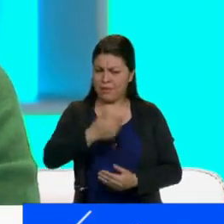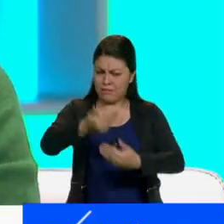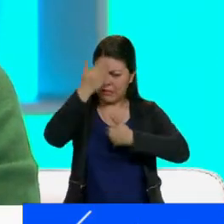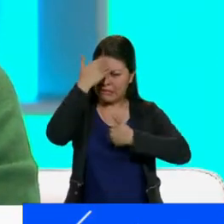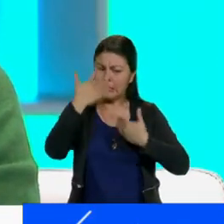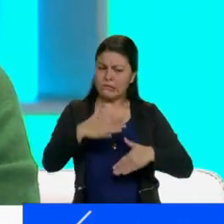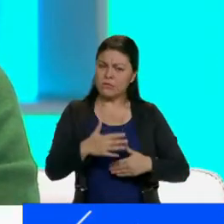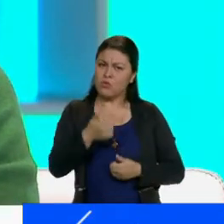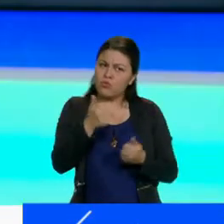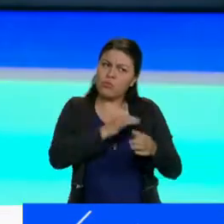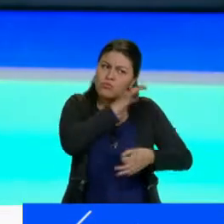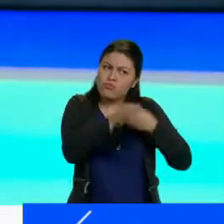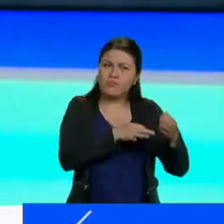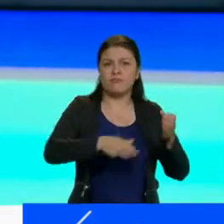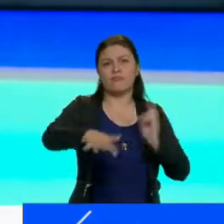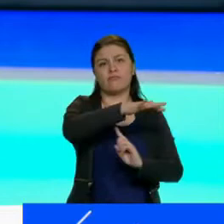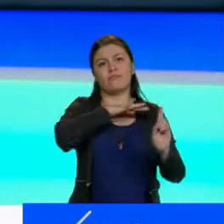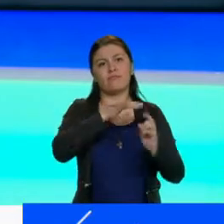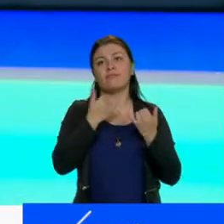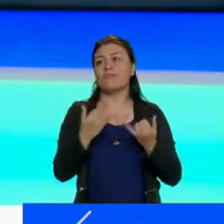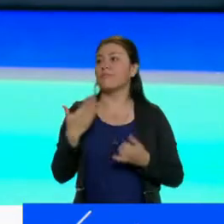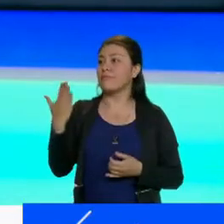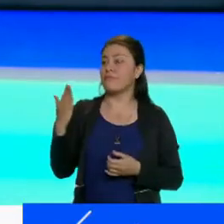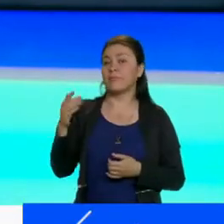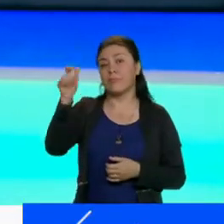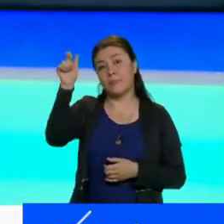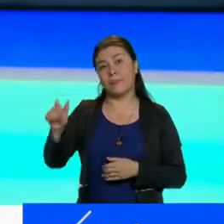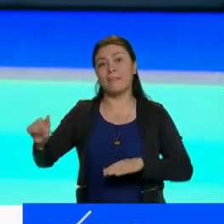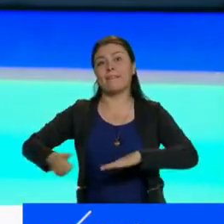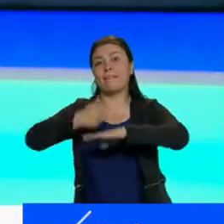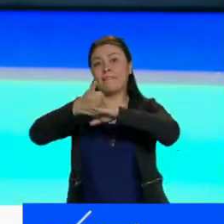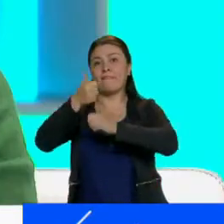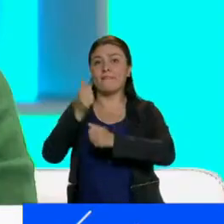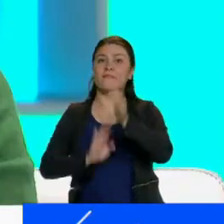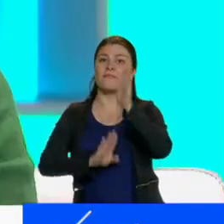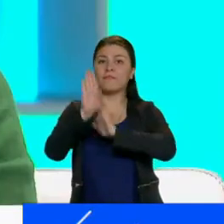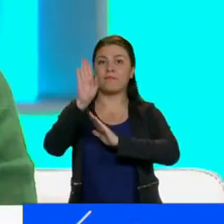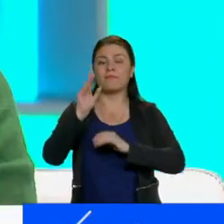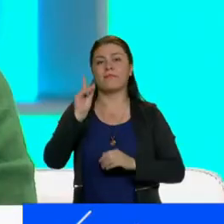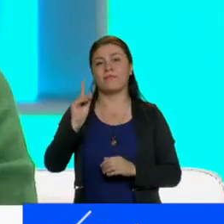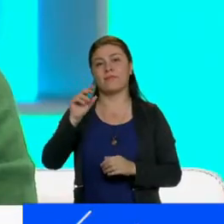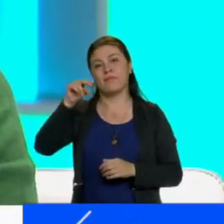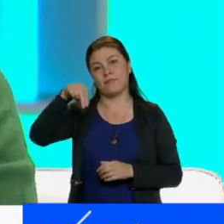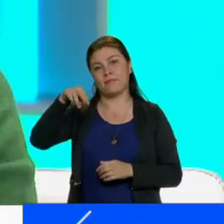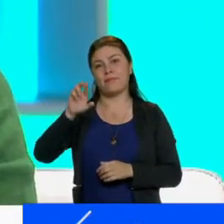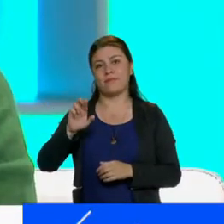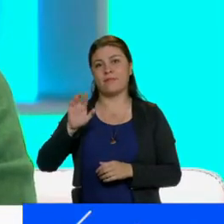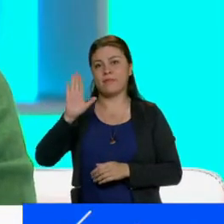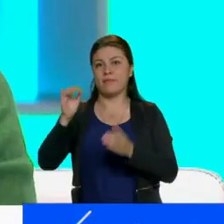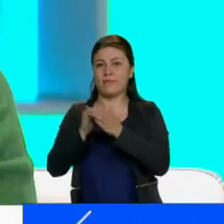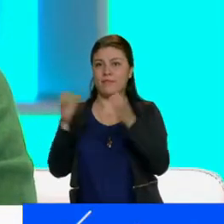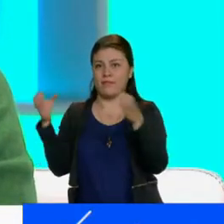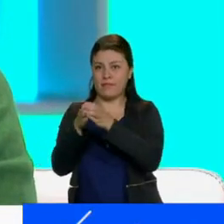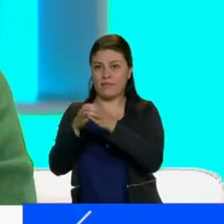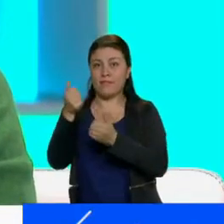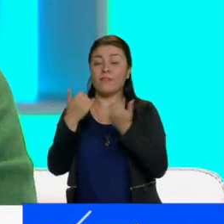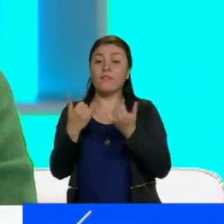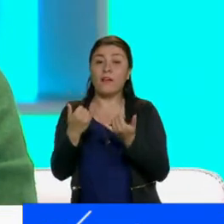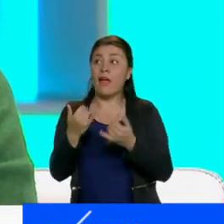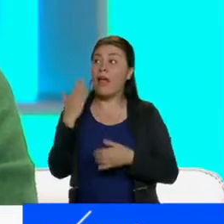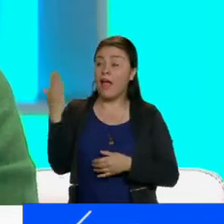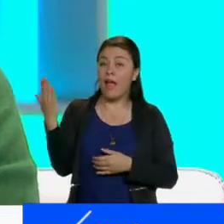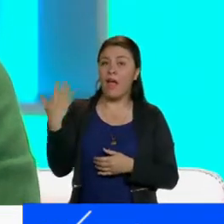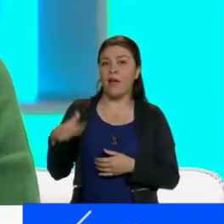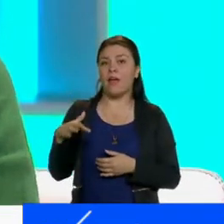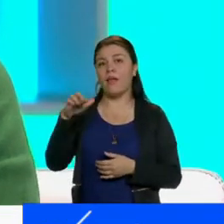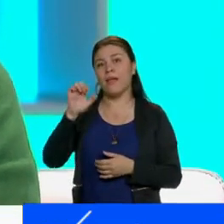ambiental. Jimena Puyana, la directora de Desarrollo Sostenible del Plan Nacional de Naciones Unidas para el Desarrollo, el